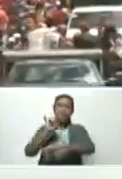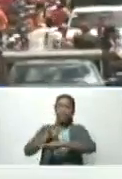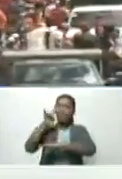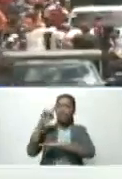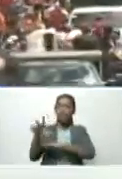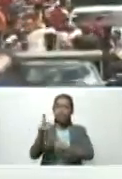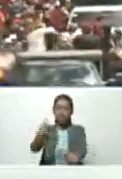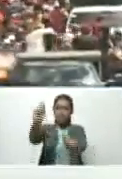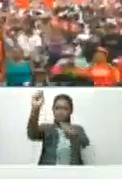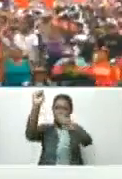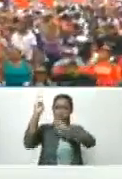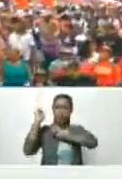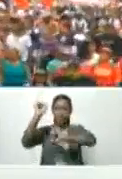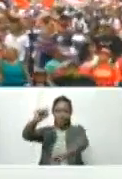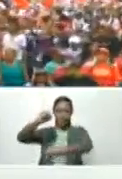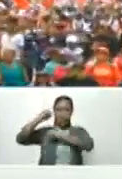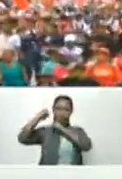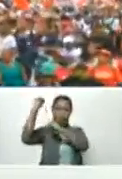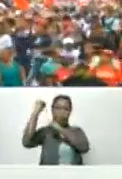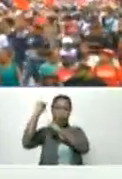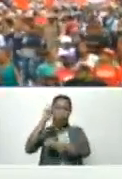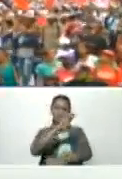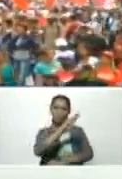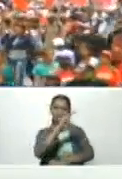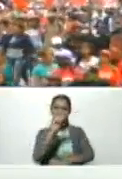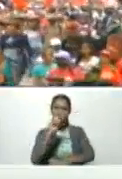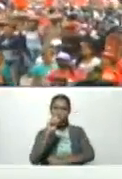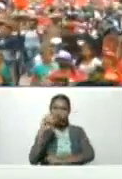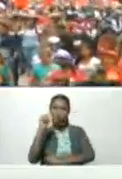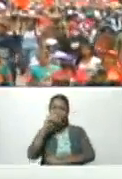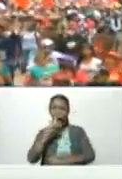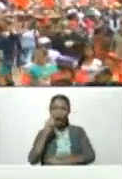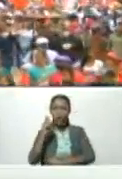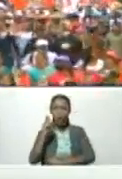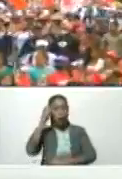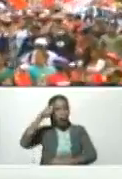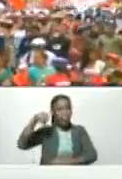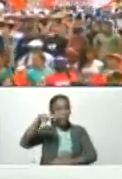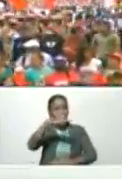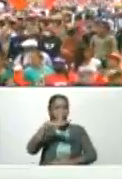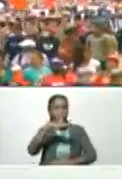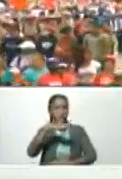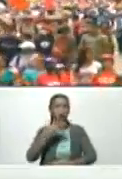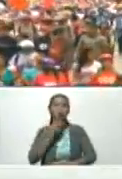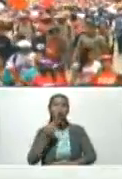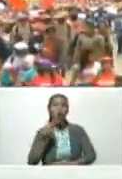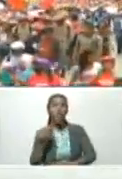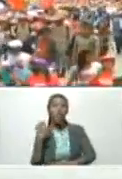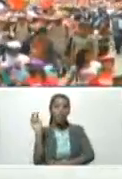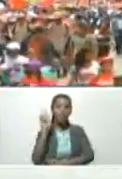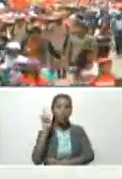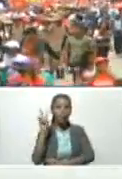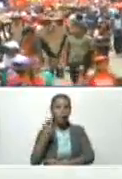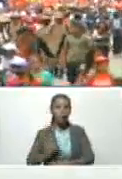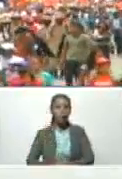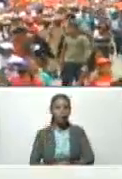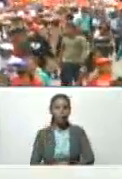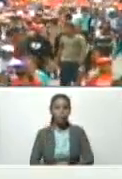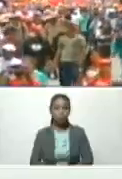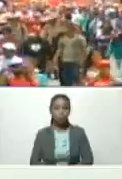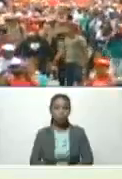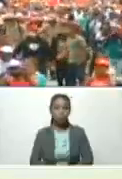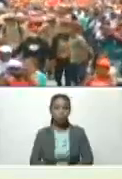su legado de victoria por 200 años al pueblo y a la juventud venezolana.